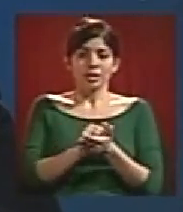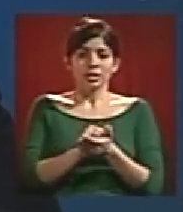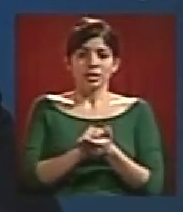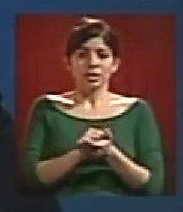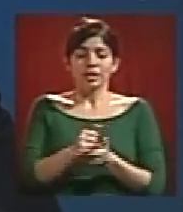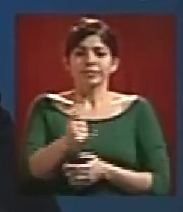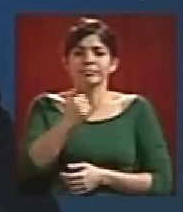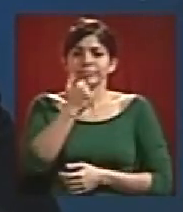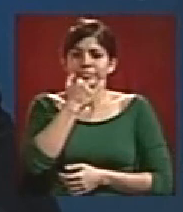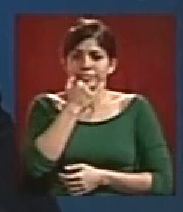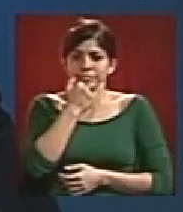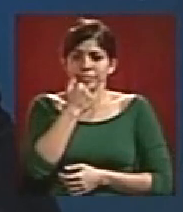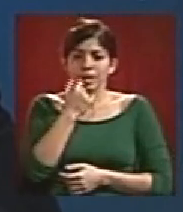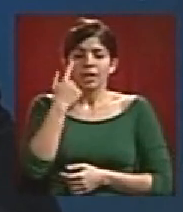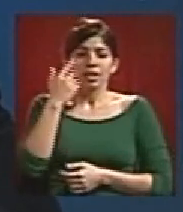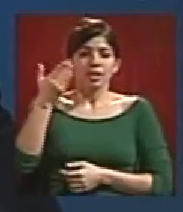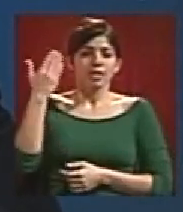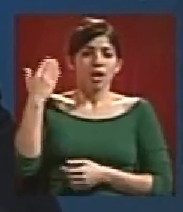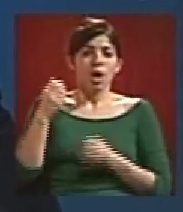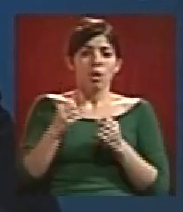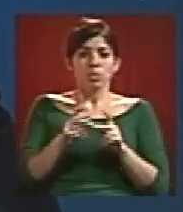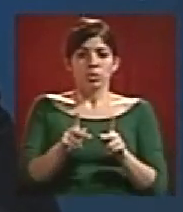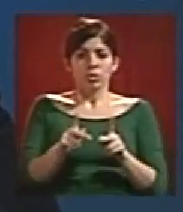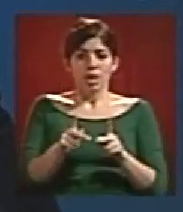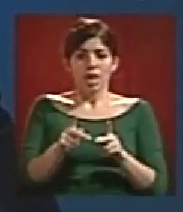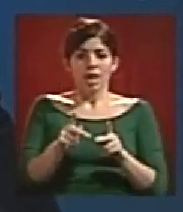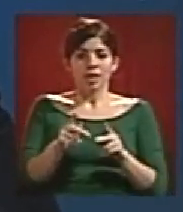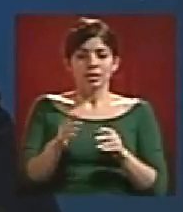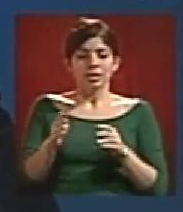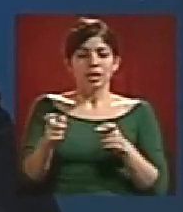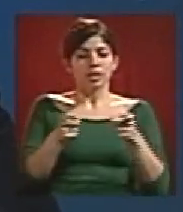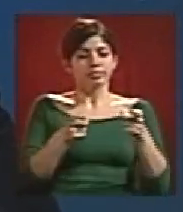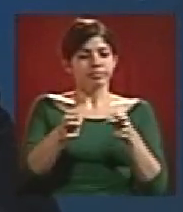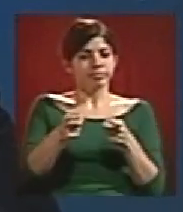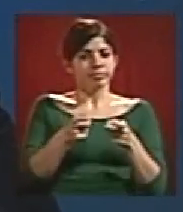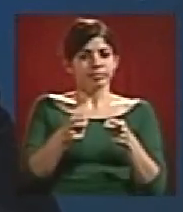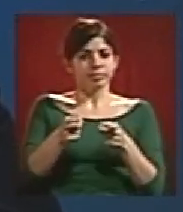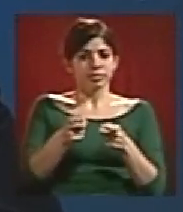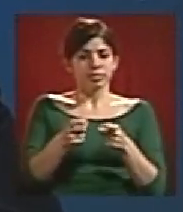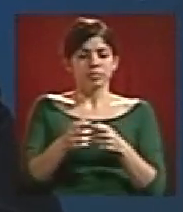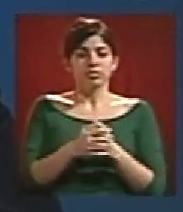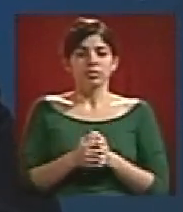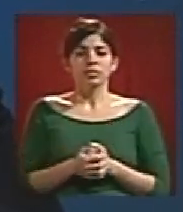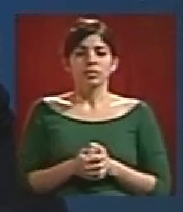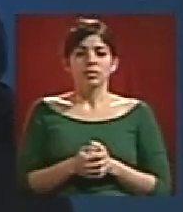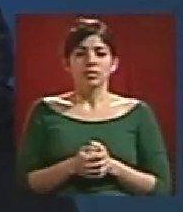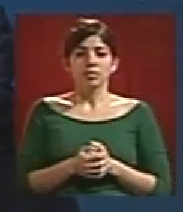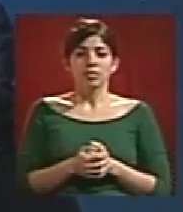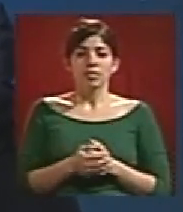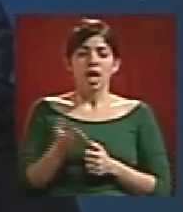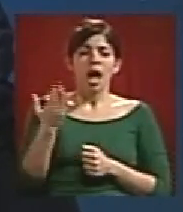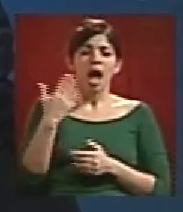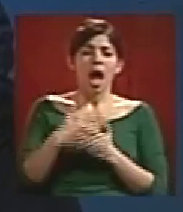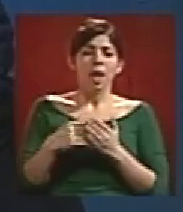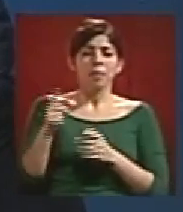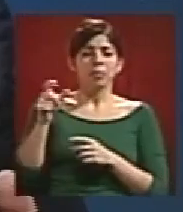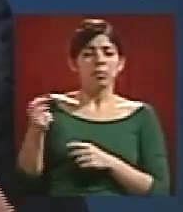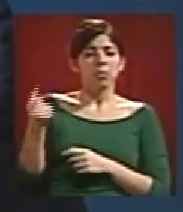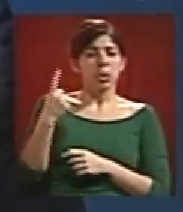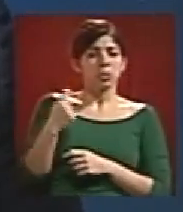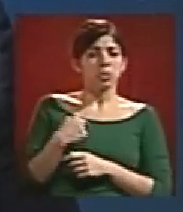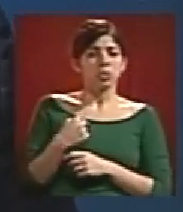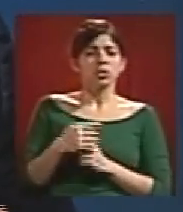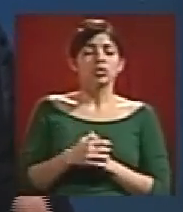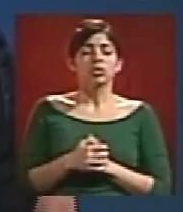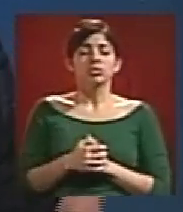el rol que juegan las autoridades regulatorias, ¿verdad? O sea, las autoridades supervisoras. Alguien me preguntaba a mí, ¿qué aprende